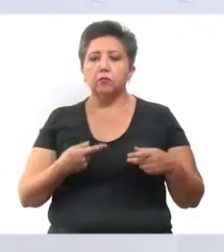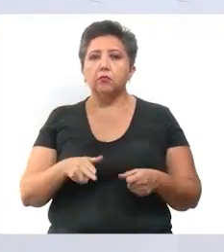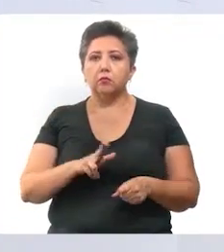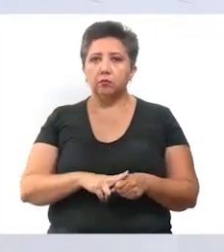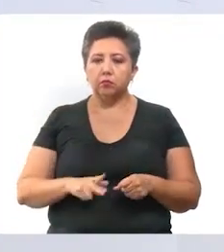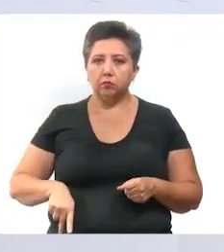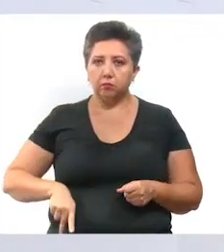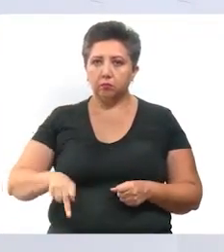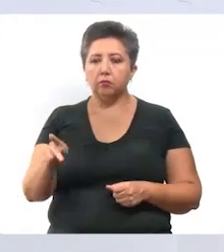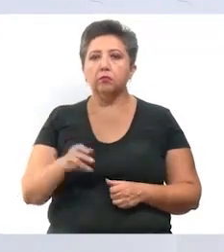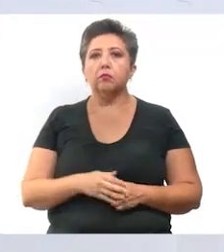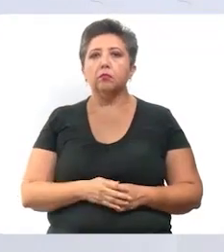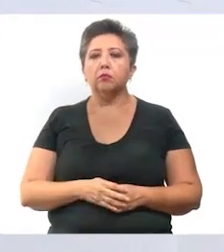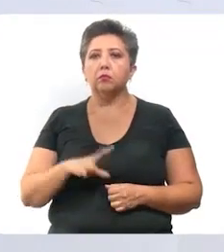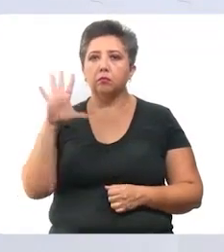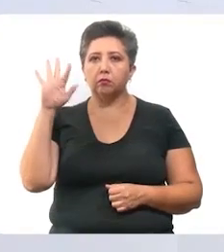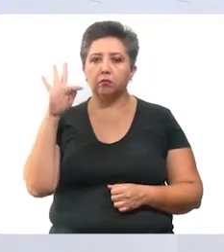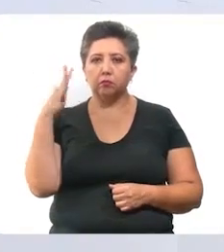en hospitales públicos.